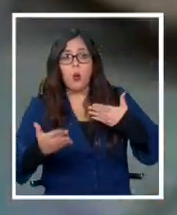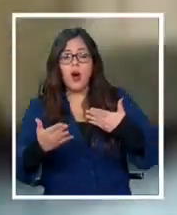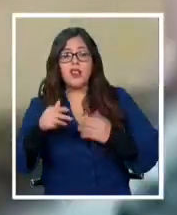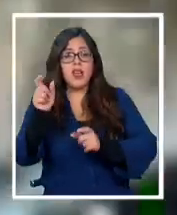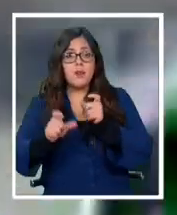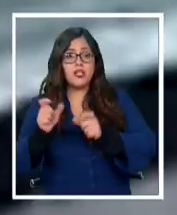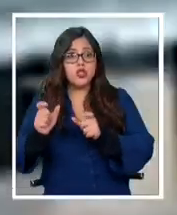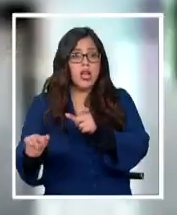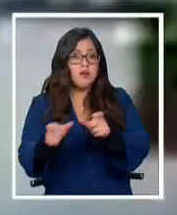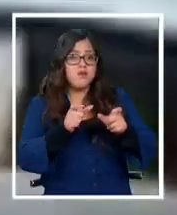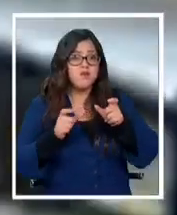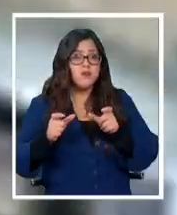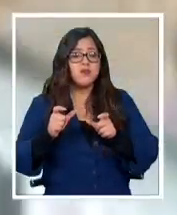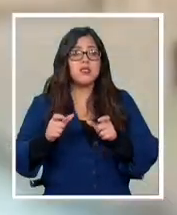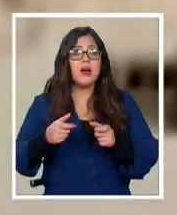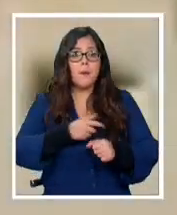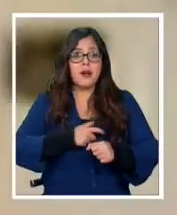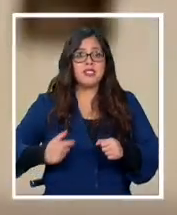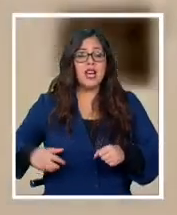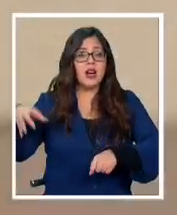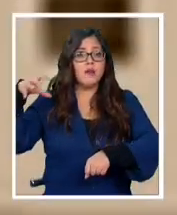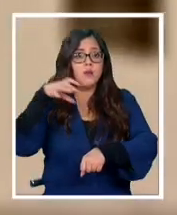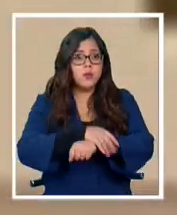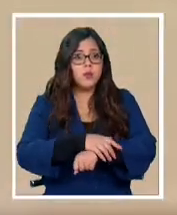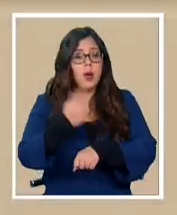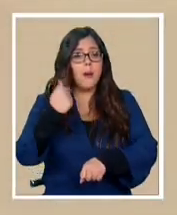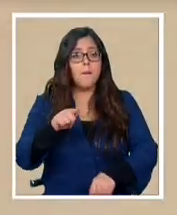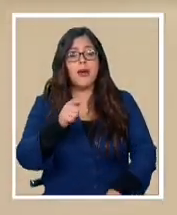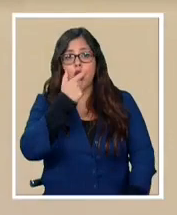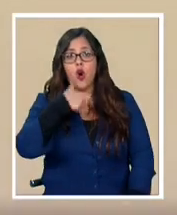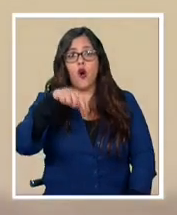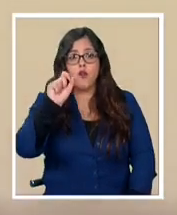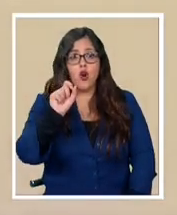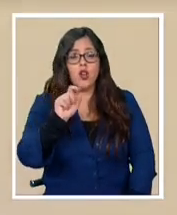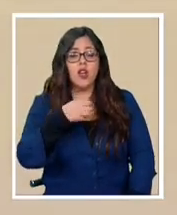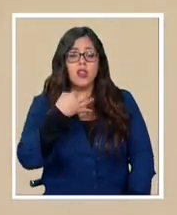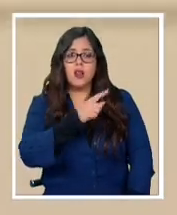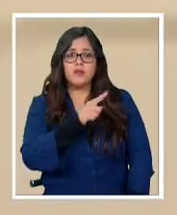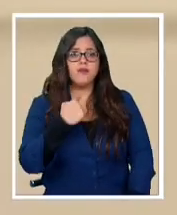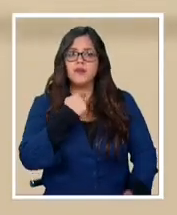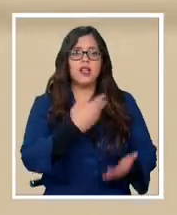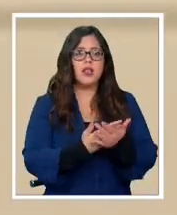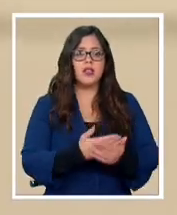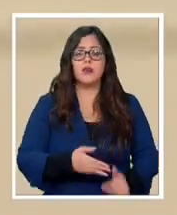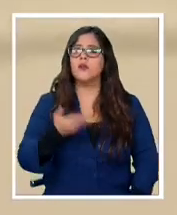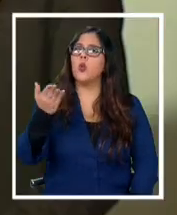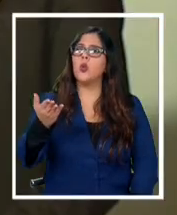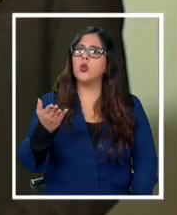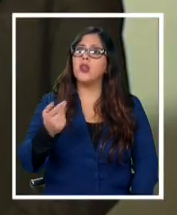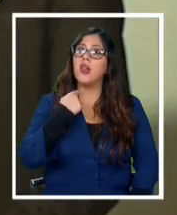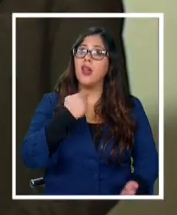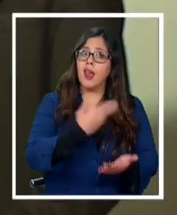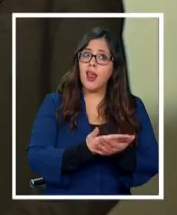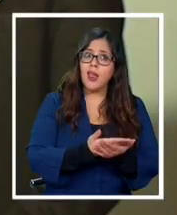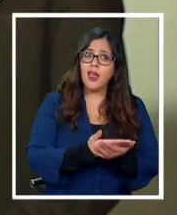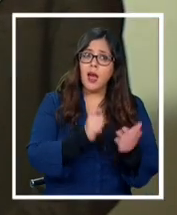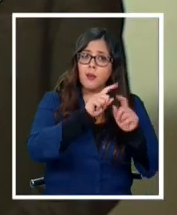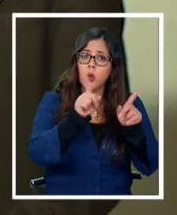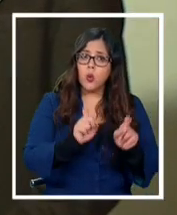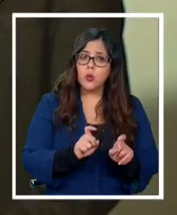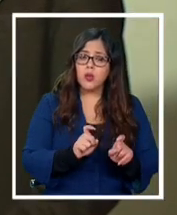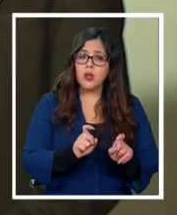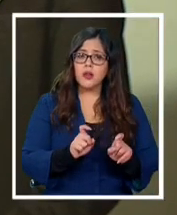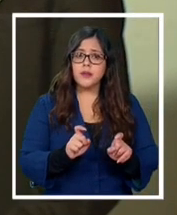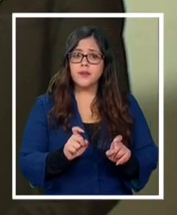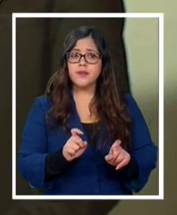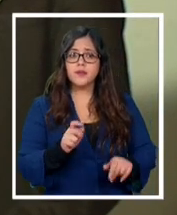presidenciales el mandatario decidió en ese momento no interponer una querella no no tengo